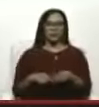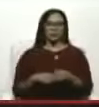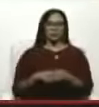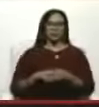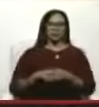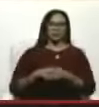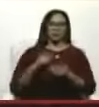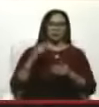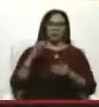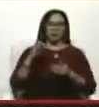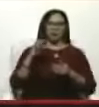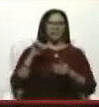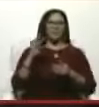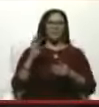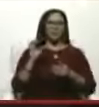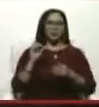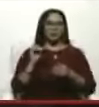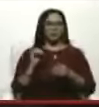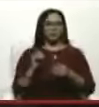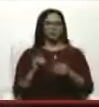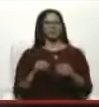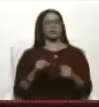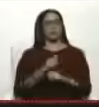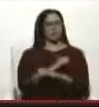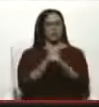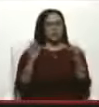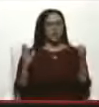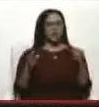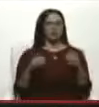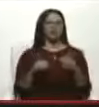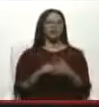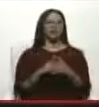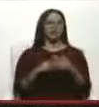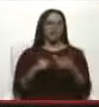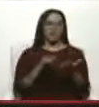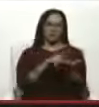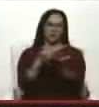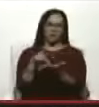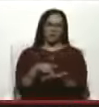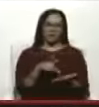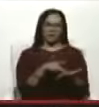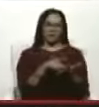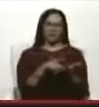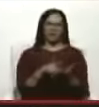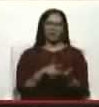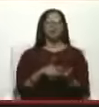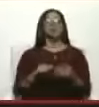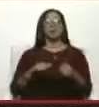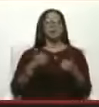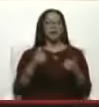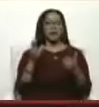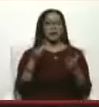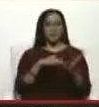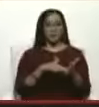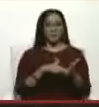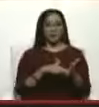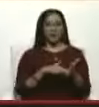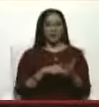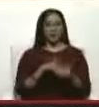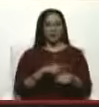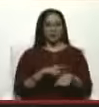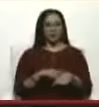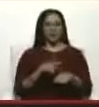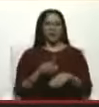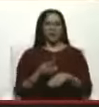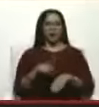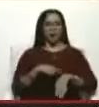Tomás Bello, y por supuesto el despliegue de los funcionarios de acá, son más de 3.000, a tempranas horas eran